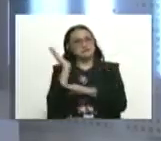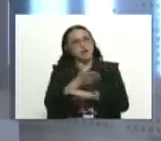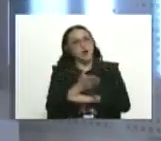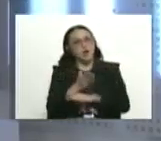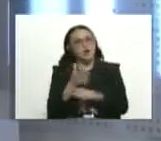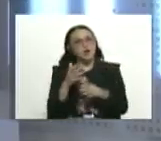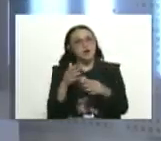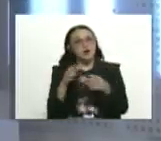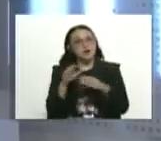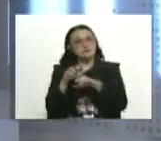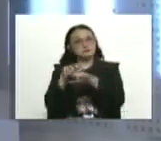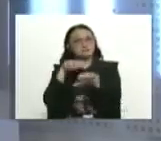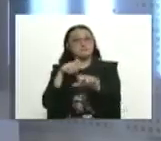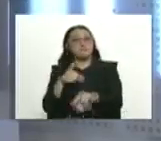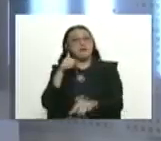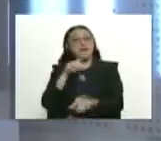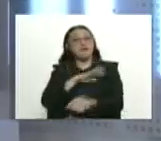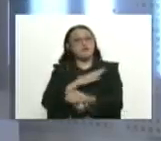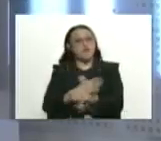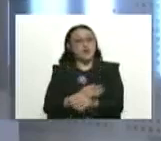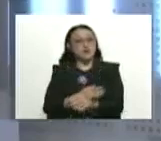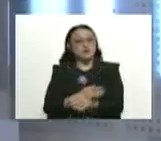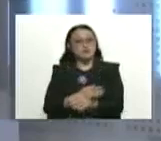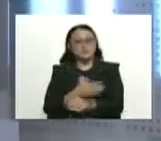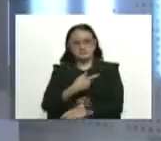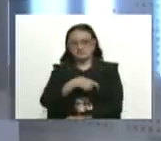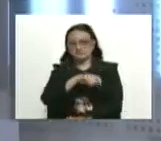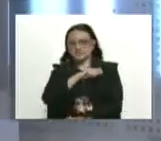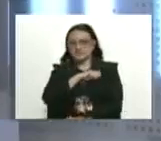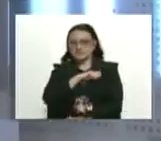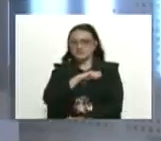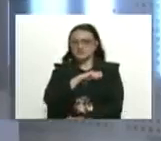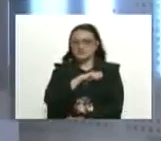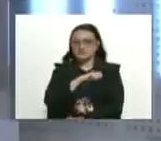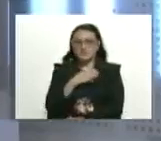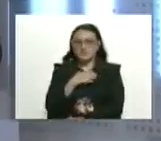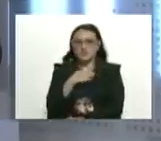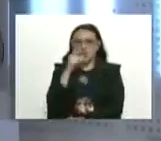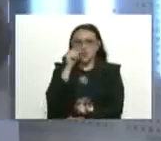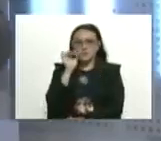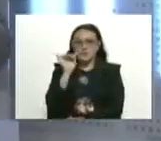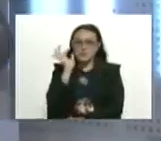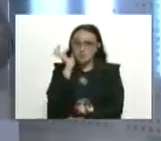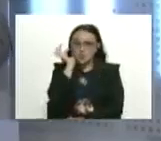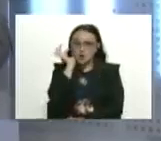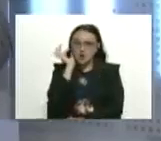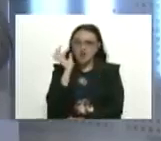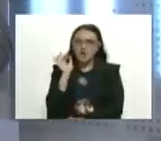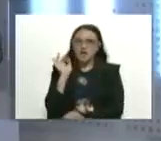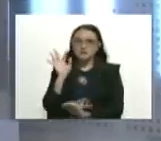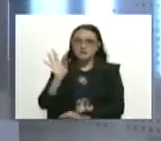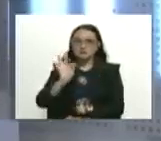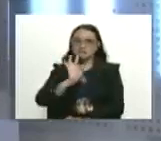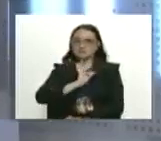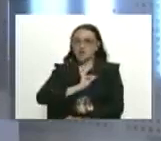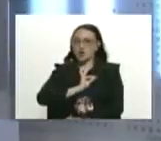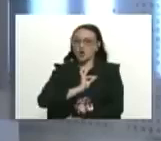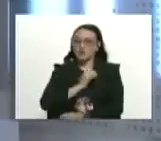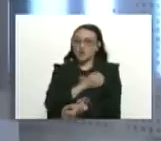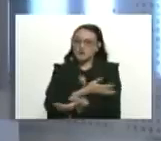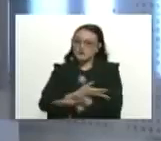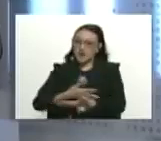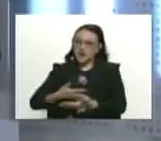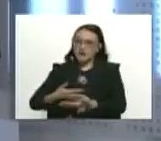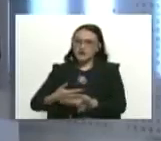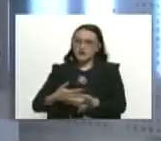más fuerte que conocía la humanidad, que era el español. No pudieron con nuestros hombres y mujeres y esa herencia corre por nuestras venas. Del